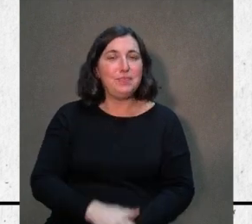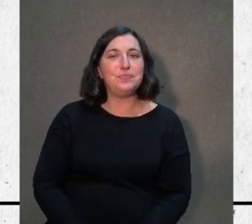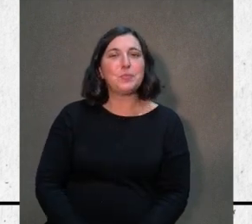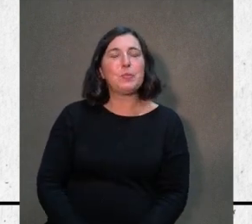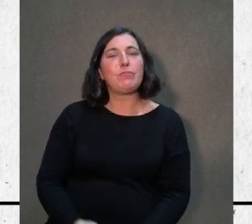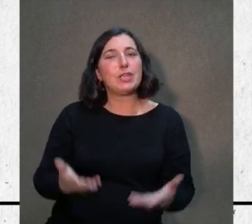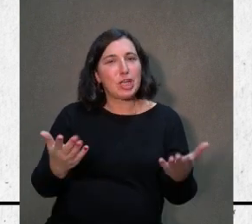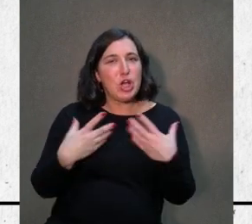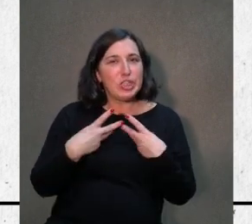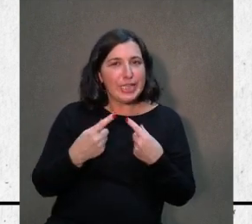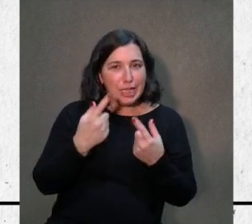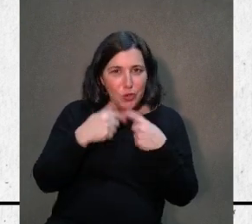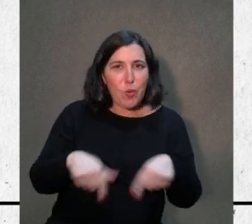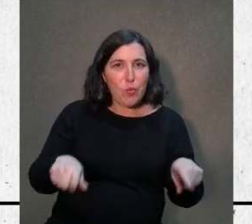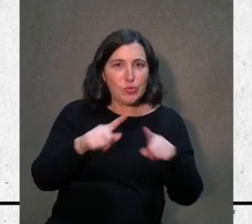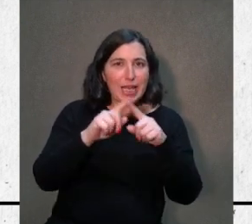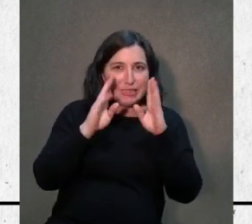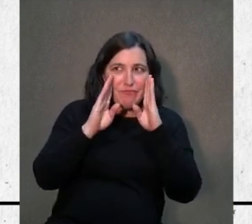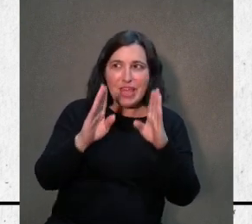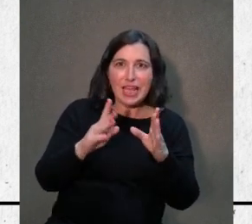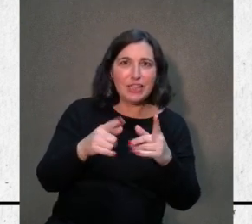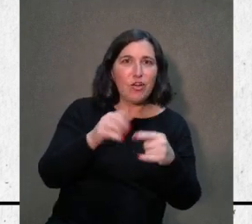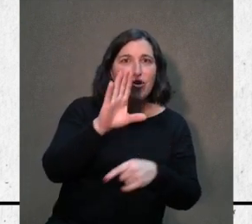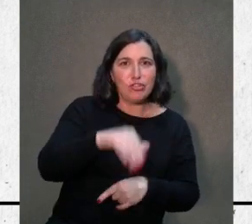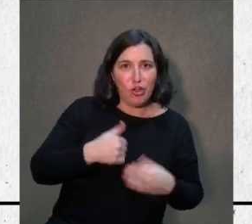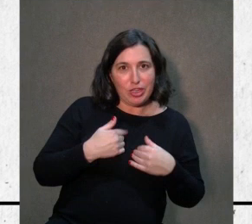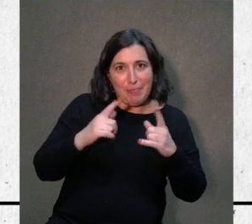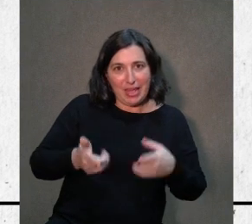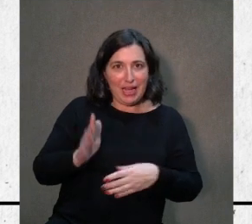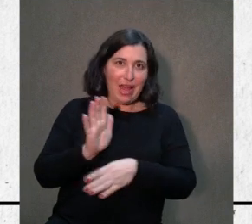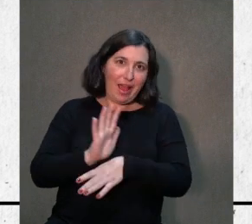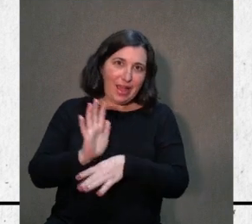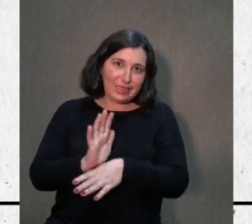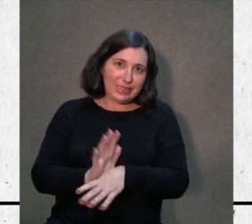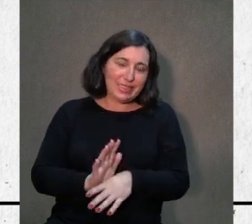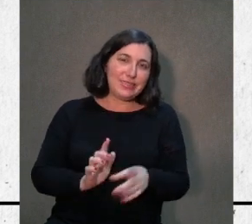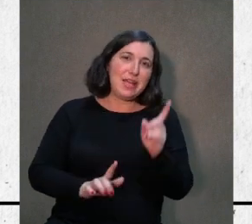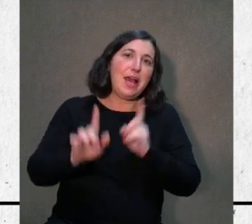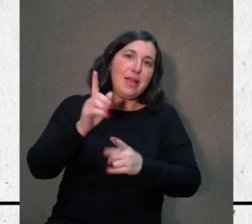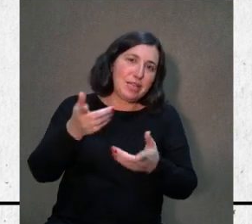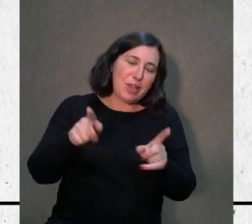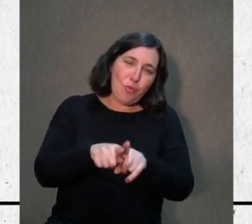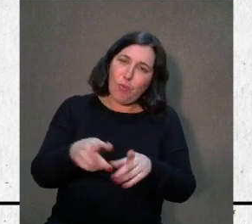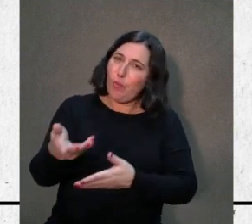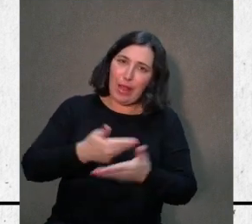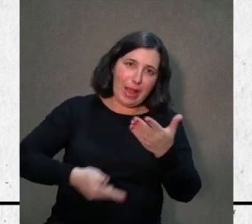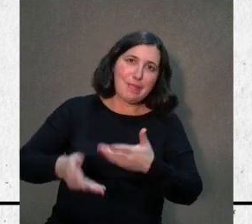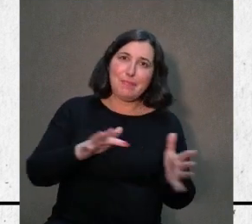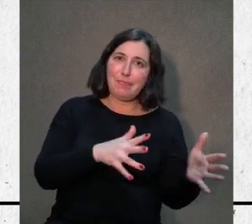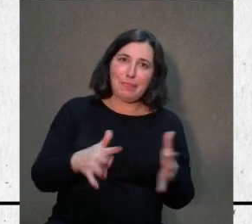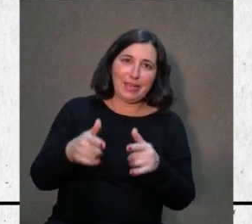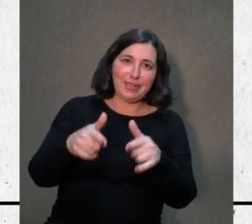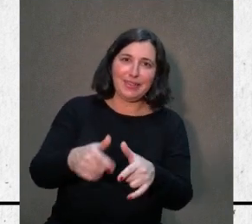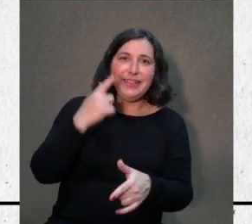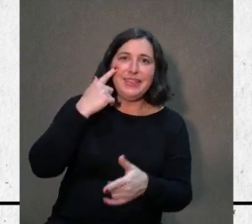Pienso que, siento que, y escuchándolas también en las disciplinas, todo yo como actriz, y sé que comparto con actores y actrices, y nos